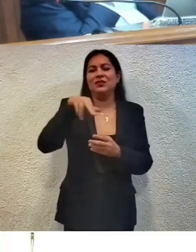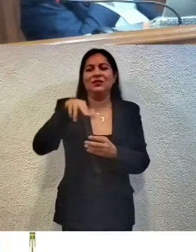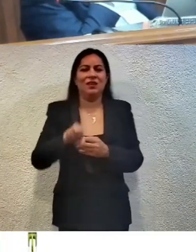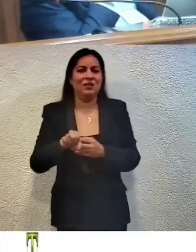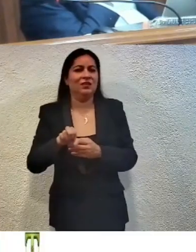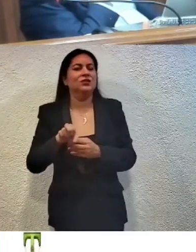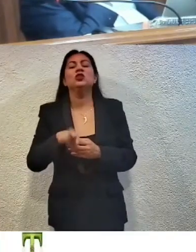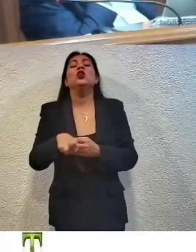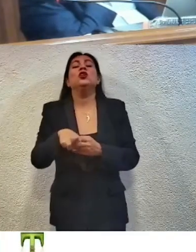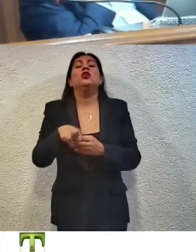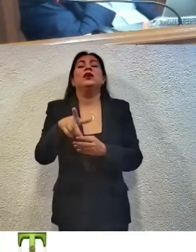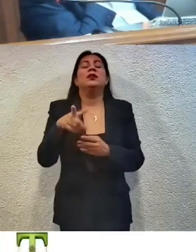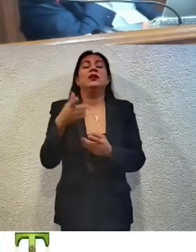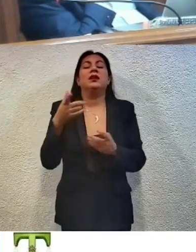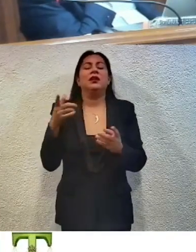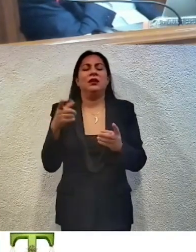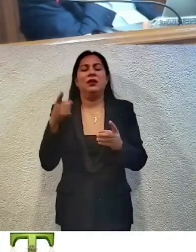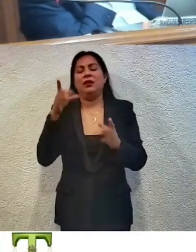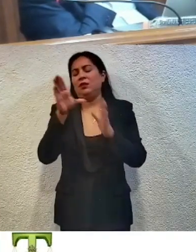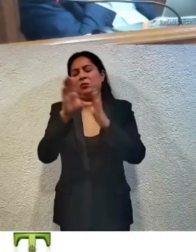la acción de inconstitucionalidad